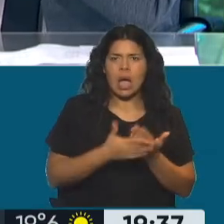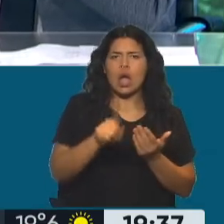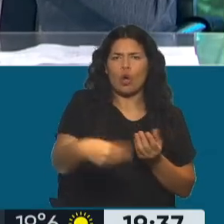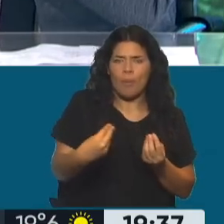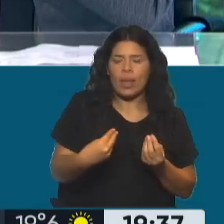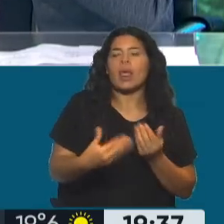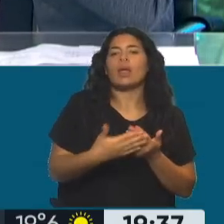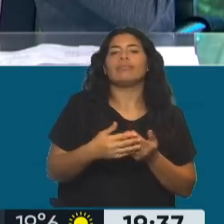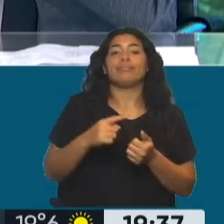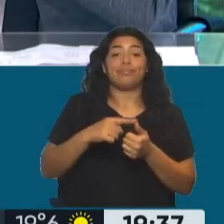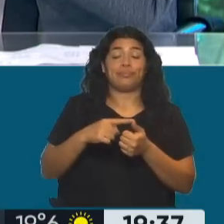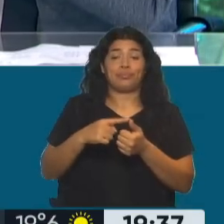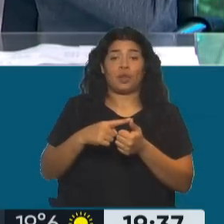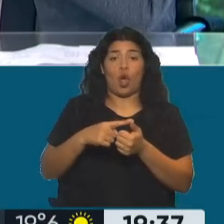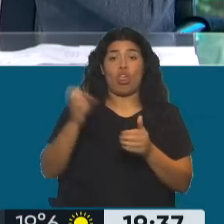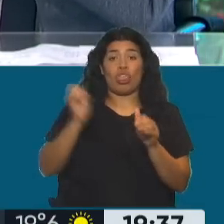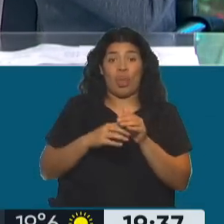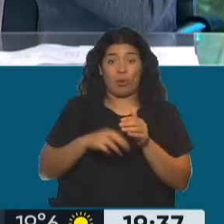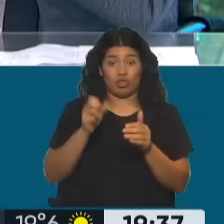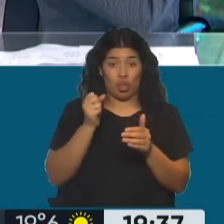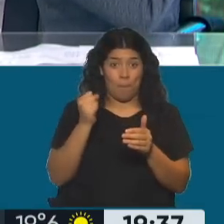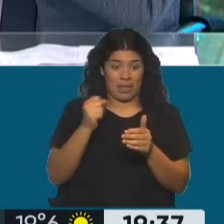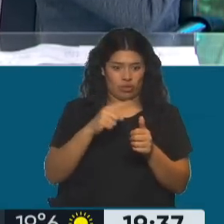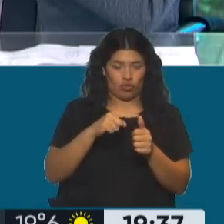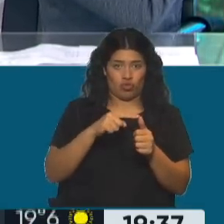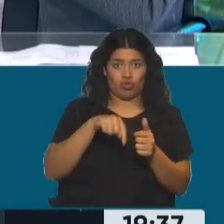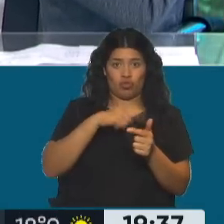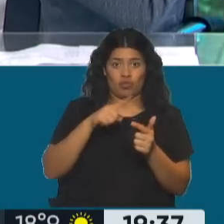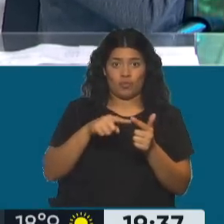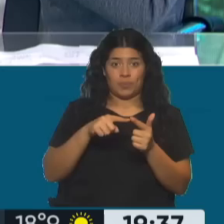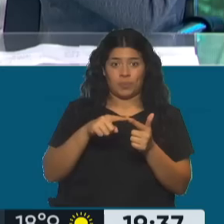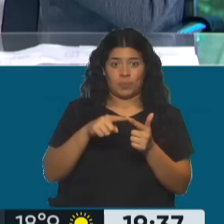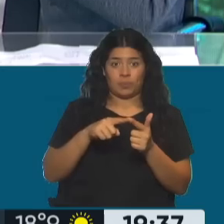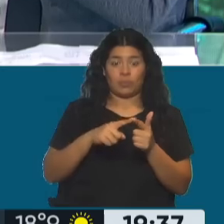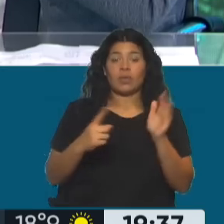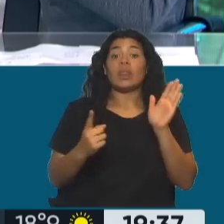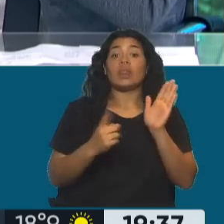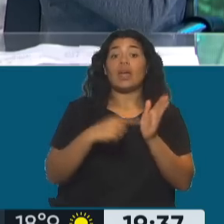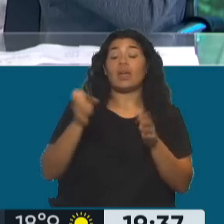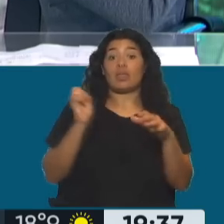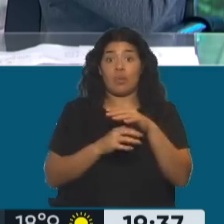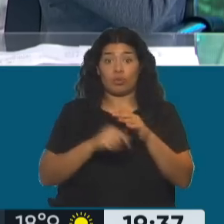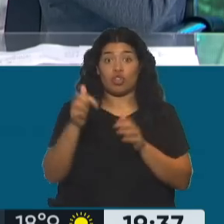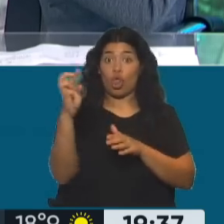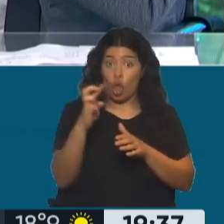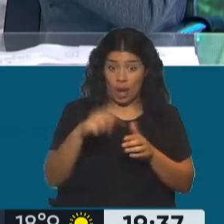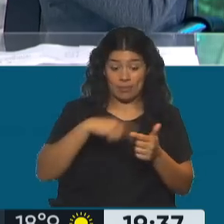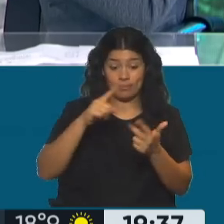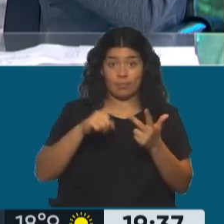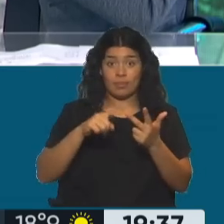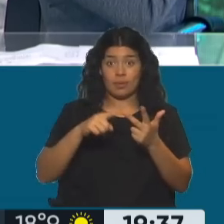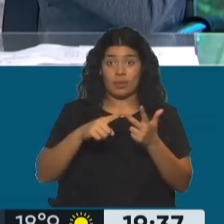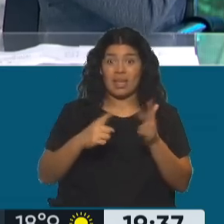depósitos en dólares, sino también con los depósitos en pesos. Pero además dice, títulos y acciones del Fondo de Garantía de Sustentabilidad. Los